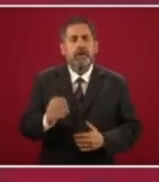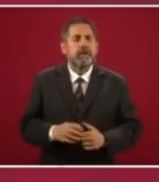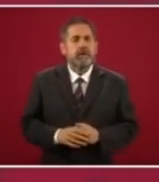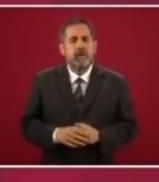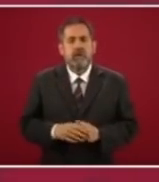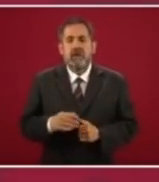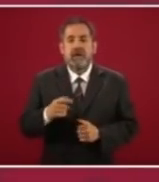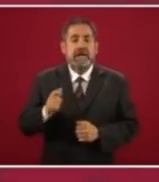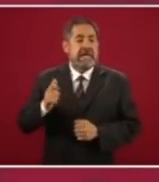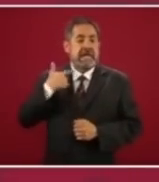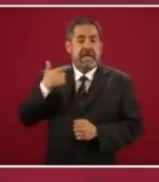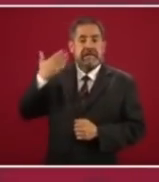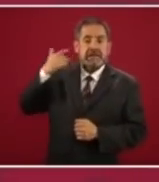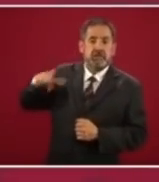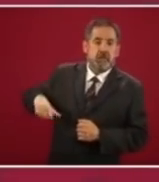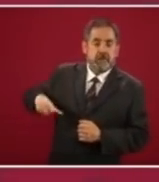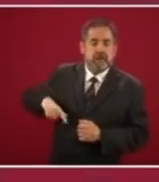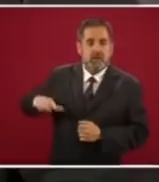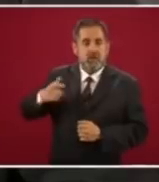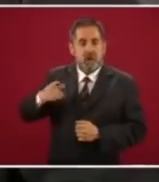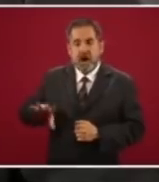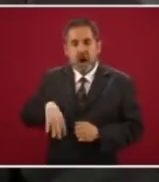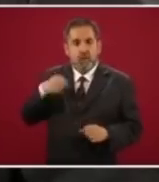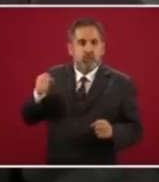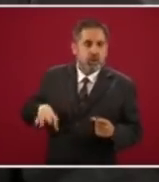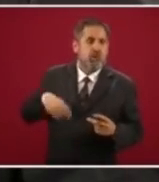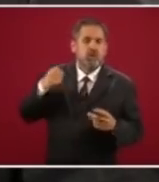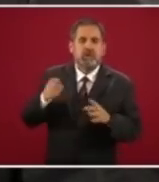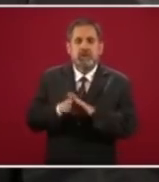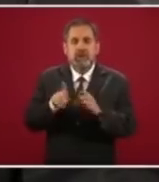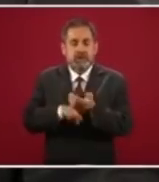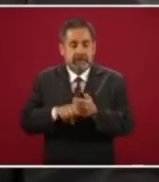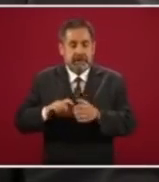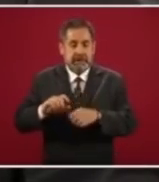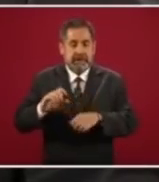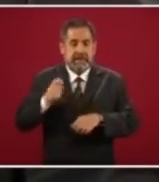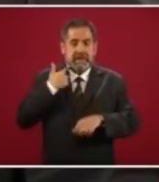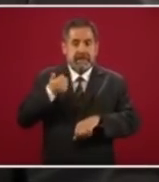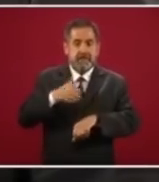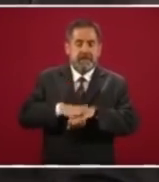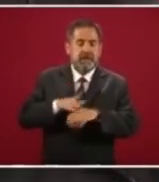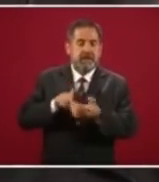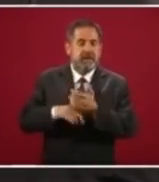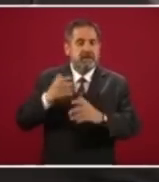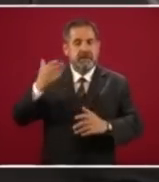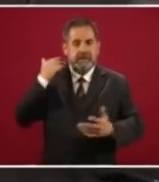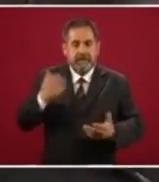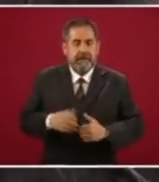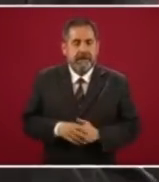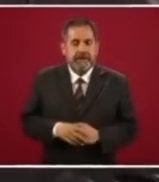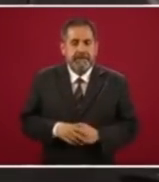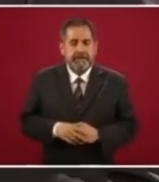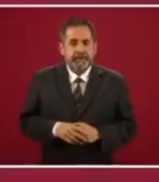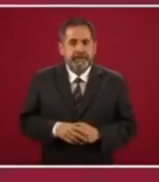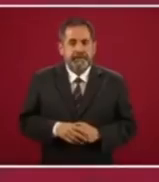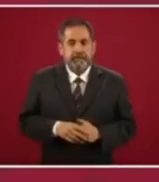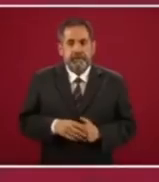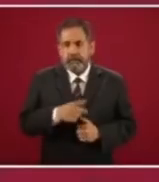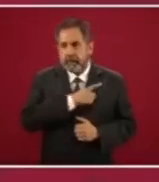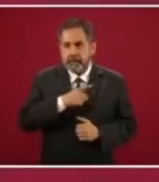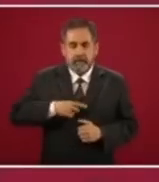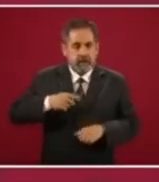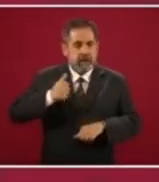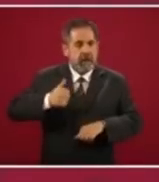de abusos de autoridad de las anteriores administraciones. Tenemos que hacernos